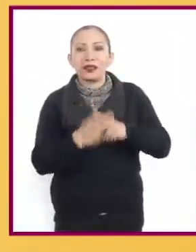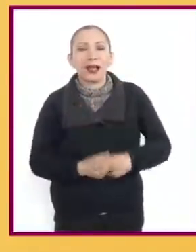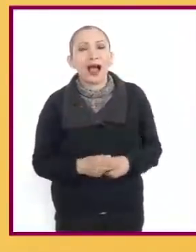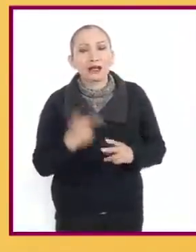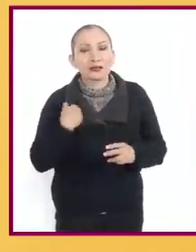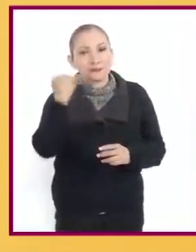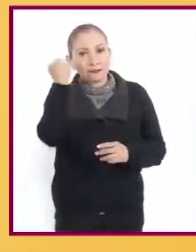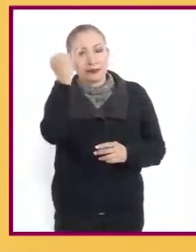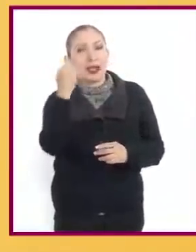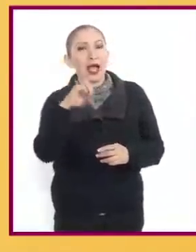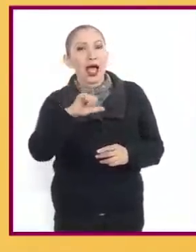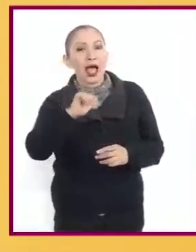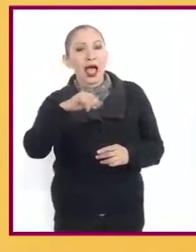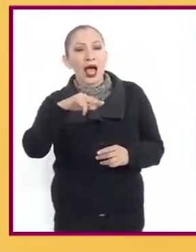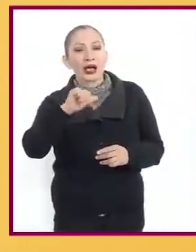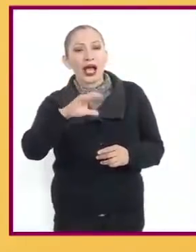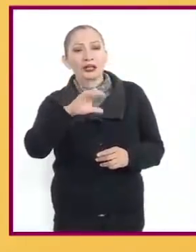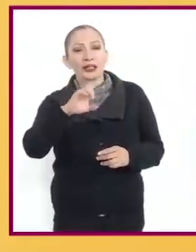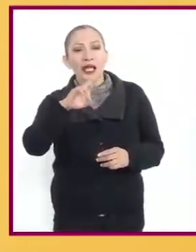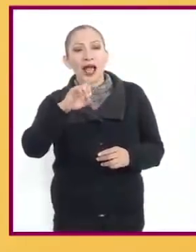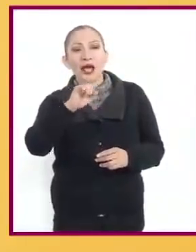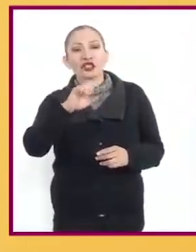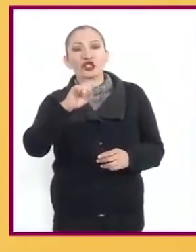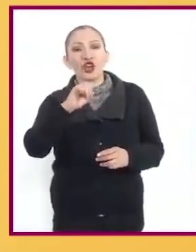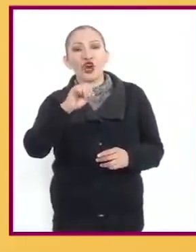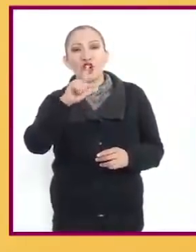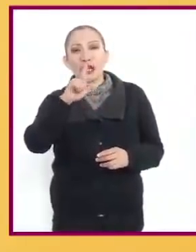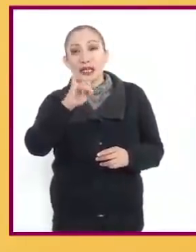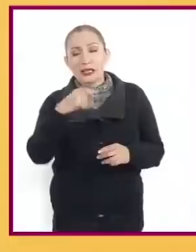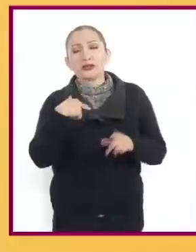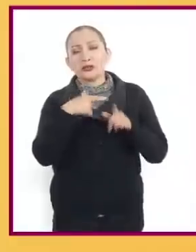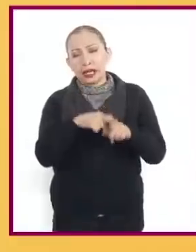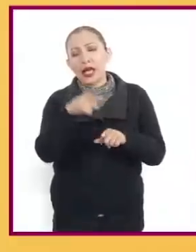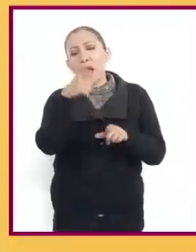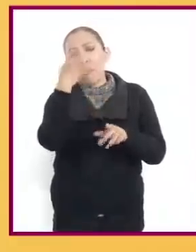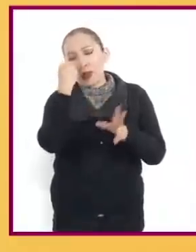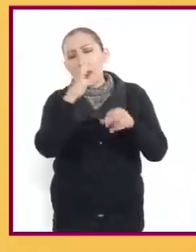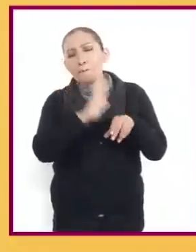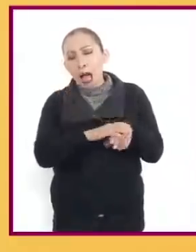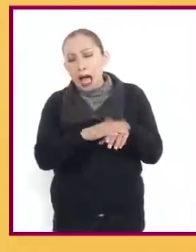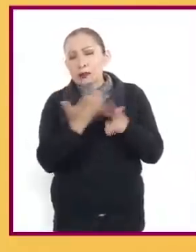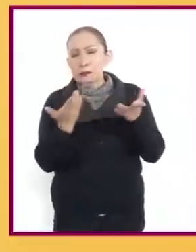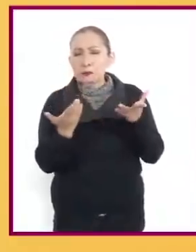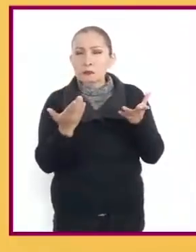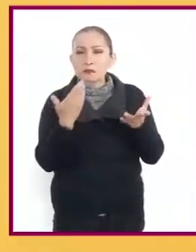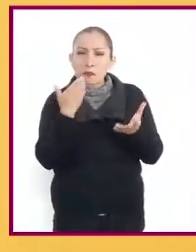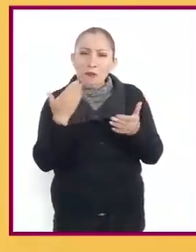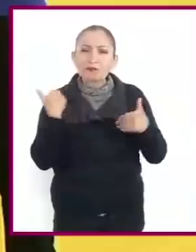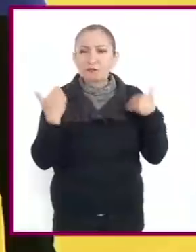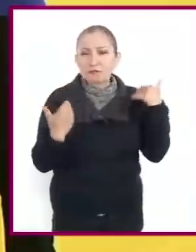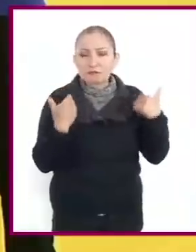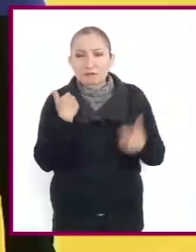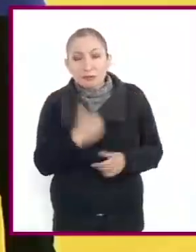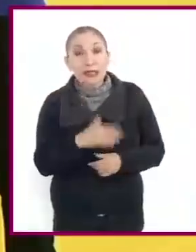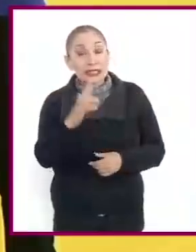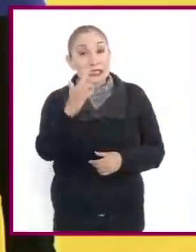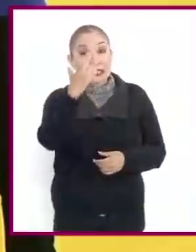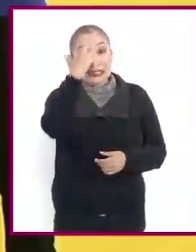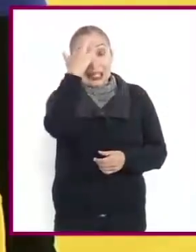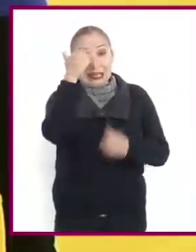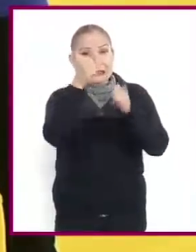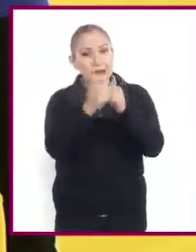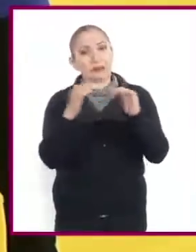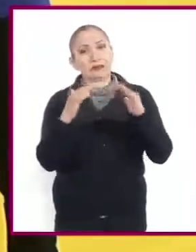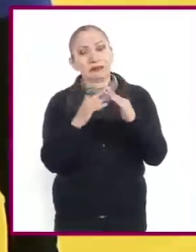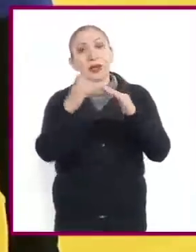matemáticas, de la autora Ana Serasoli, con el que seguirán aprendiendo de manera amena. Recuerden